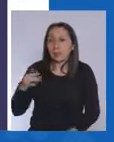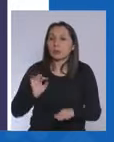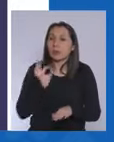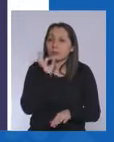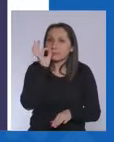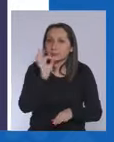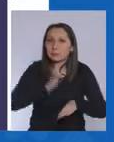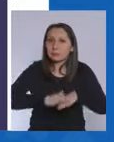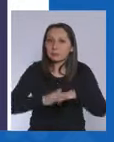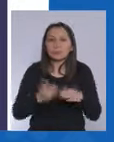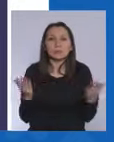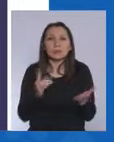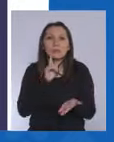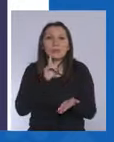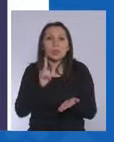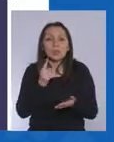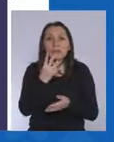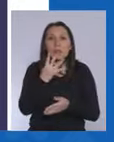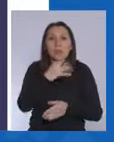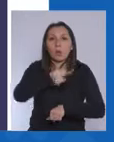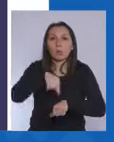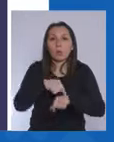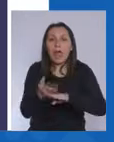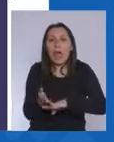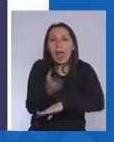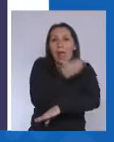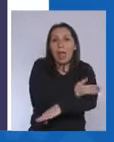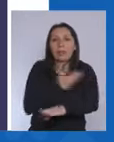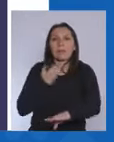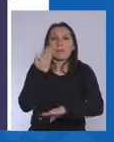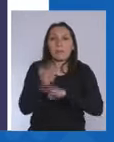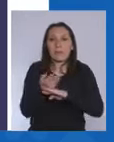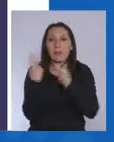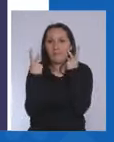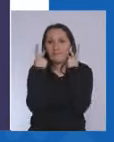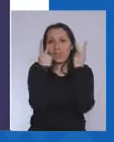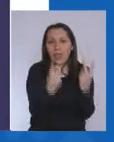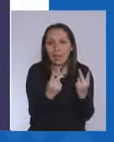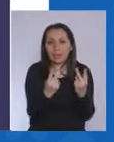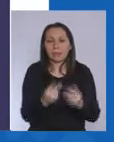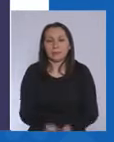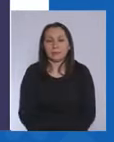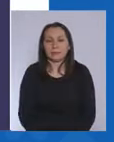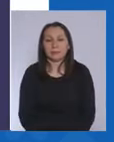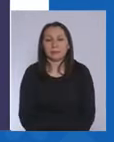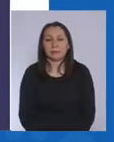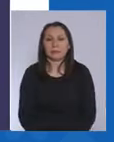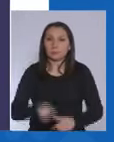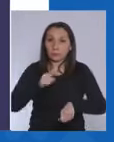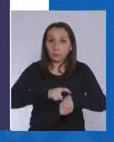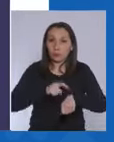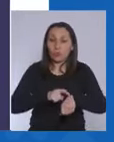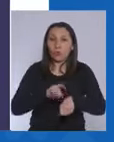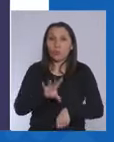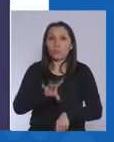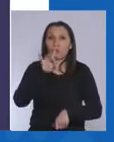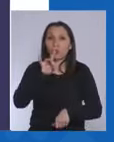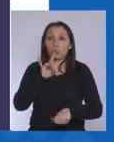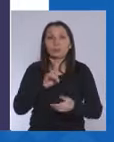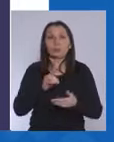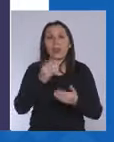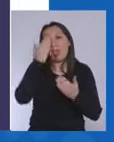que este permiso será solicitado dentro las 24 horas anteriores a el uso y a la salida el horario original es